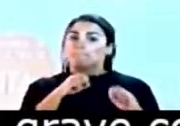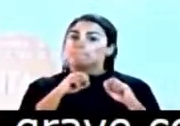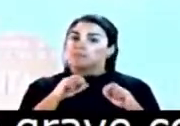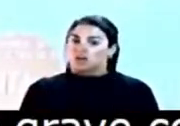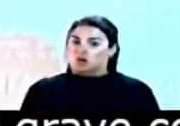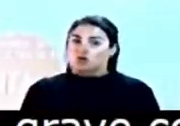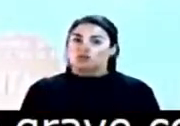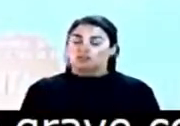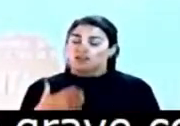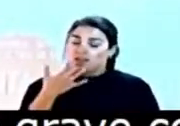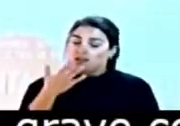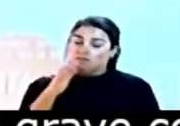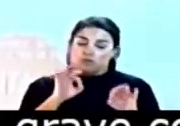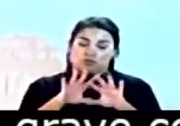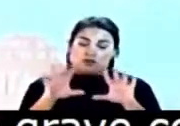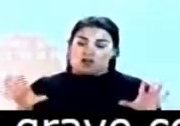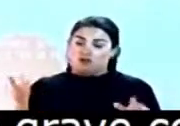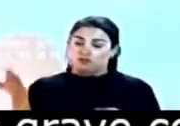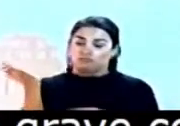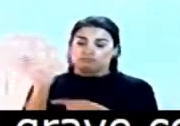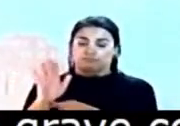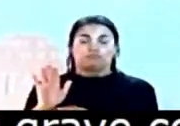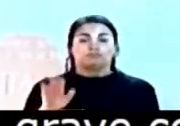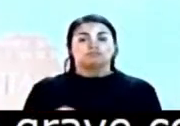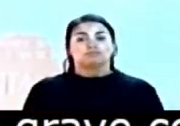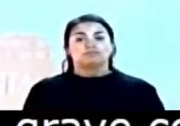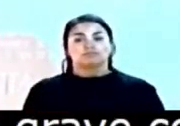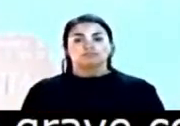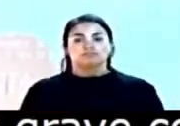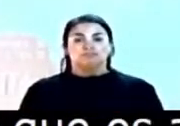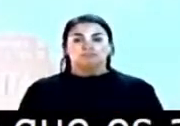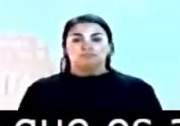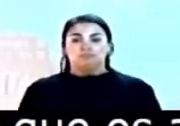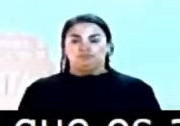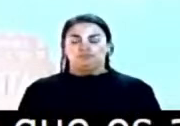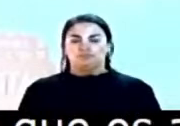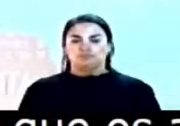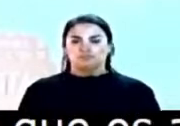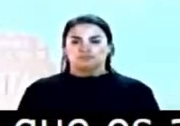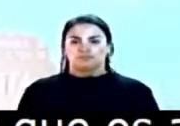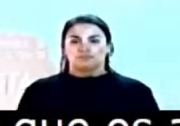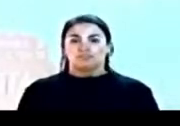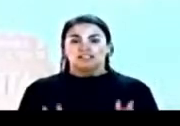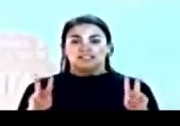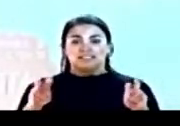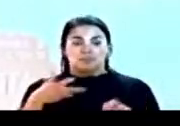es el ejemplo que os acabo de poner. Con respecto a la